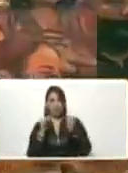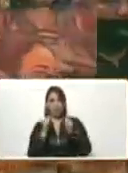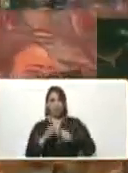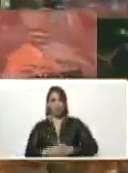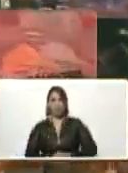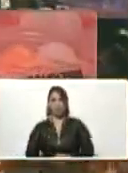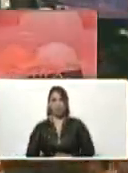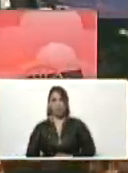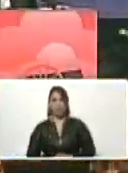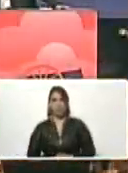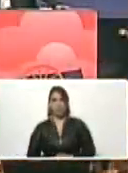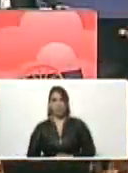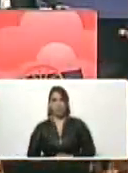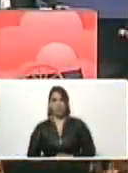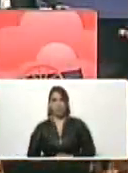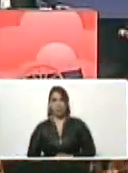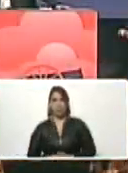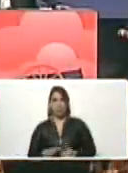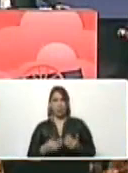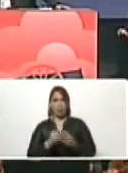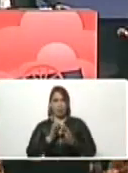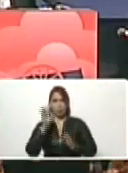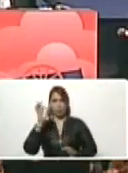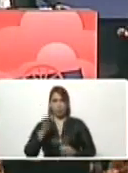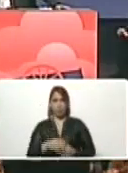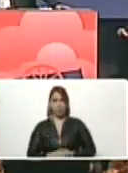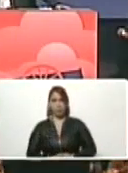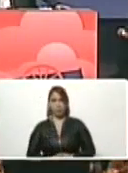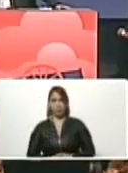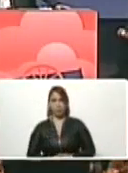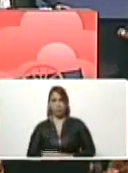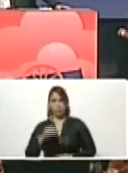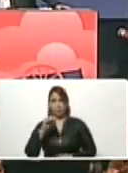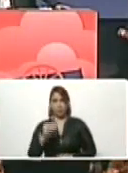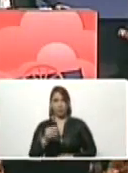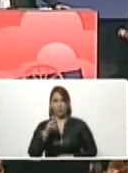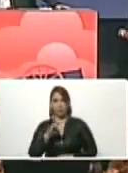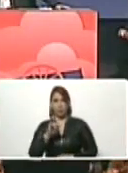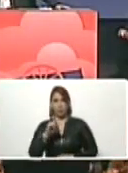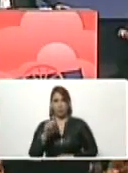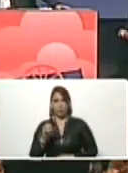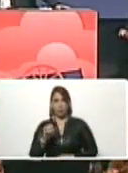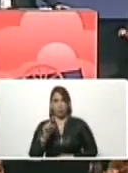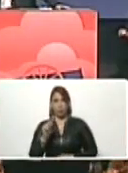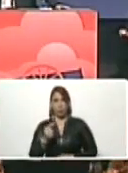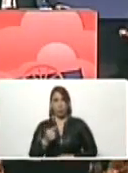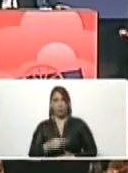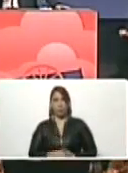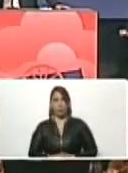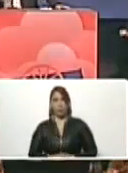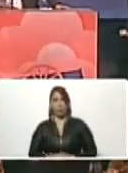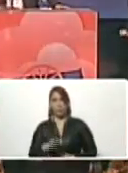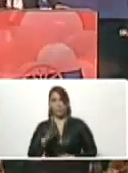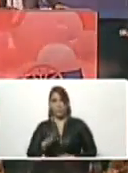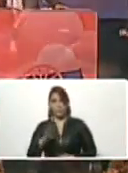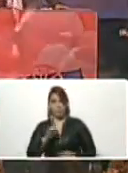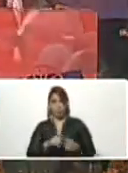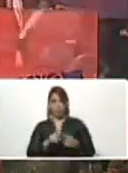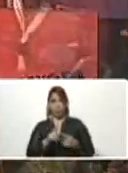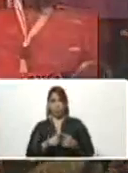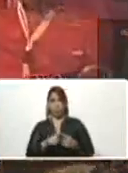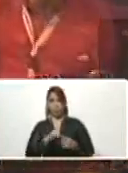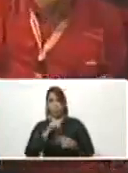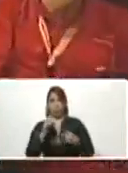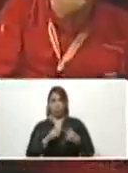las alturas de Quito. Primero Babahoyo,